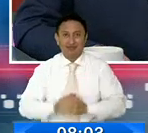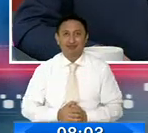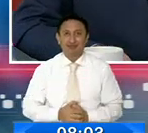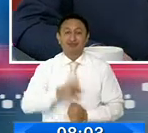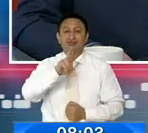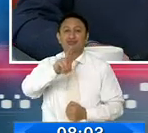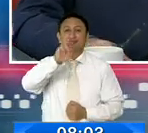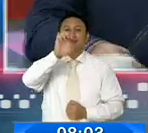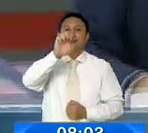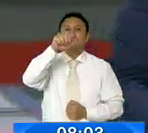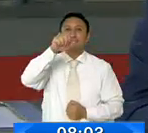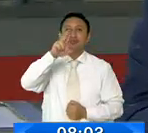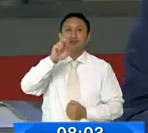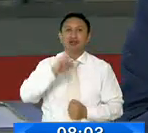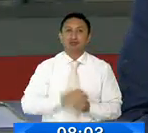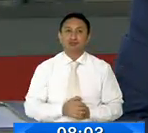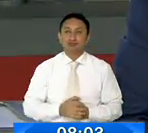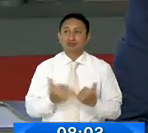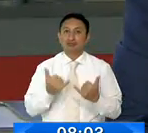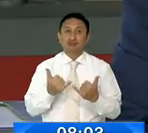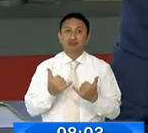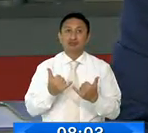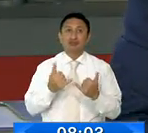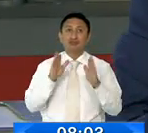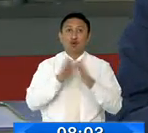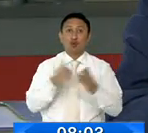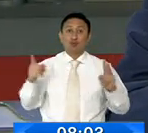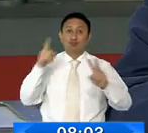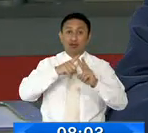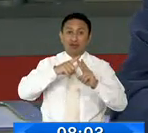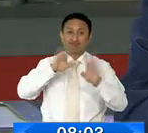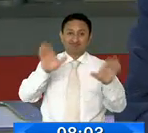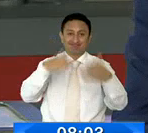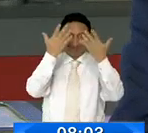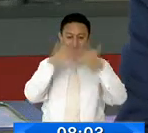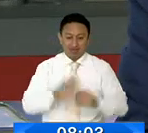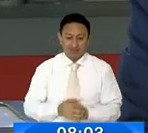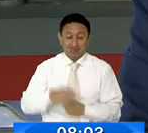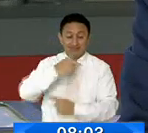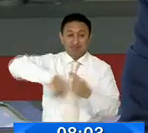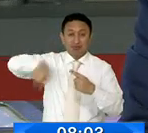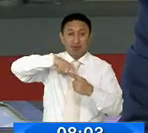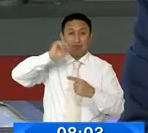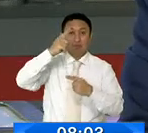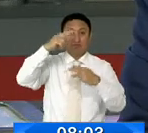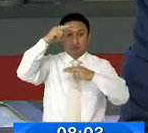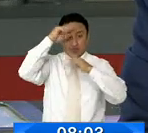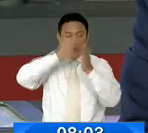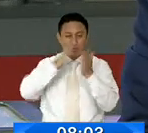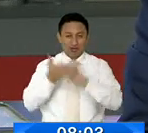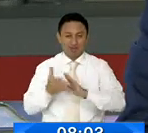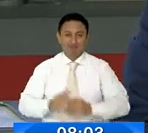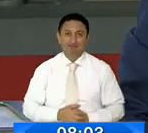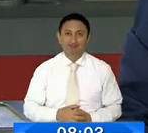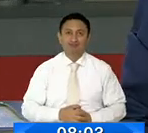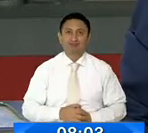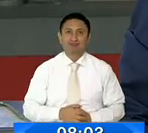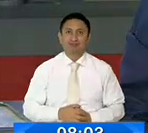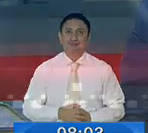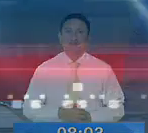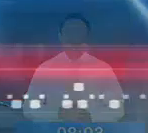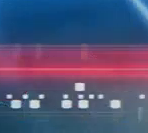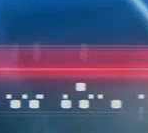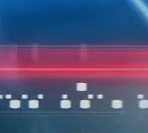que nos acompañó el día de hoy. Cerramos el guión del Comercio TV y un momento más nos encontramos con el primer noticiero de la comunidad.